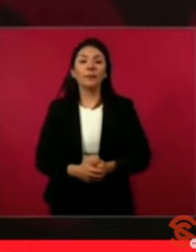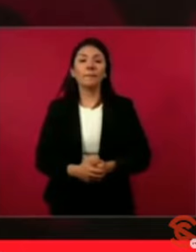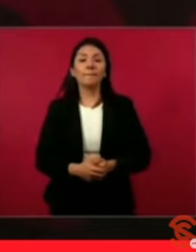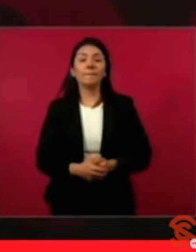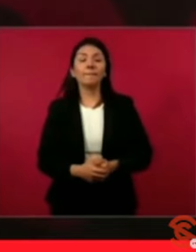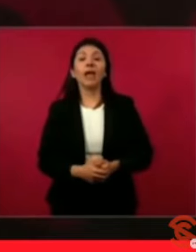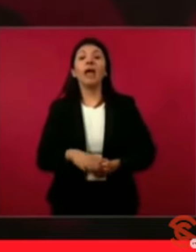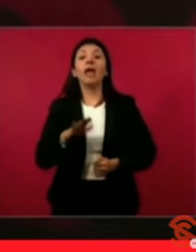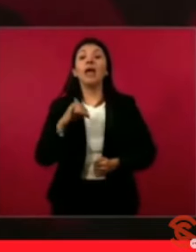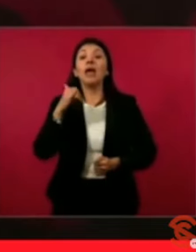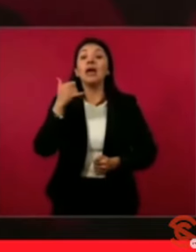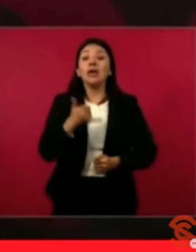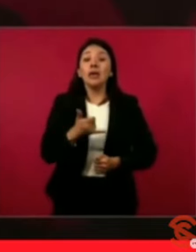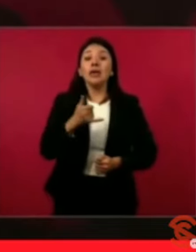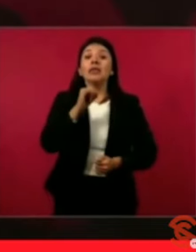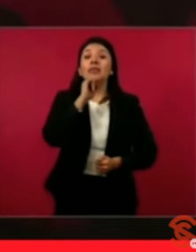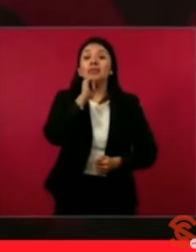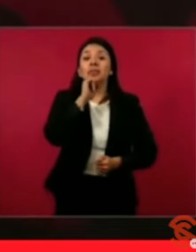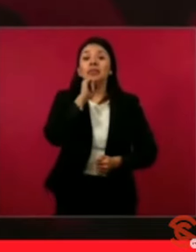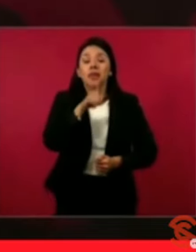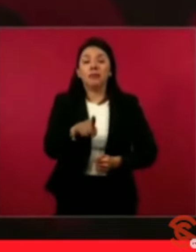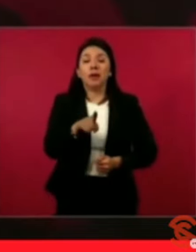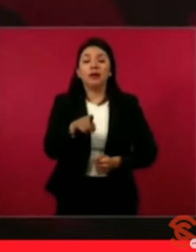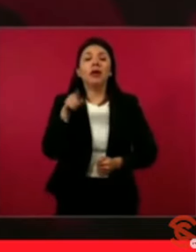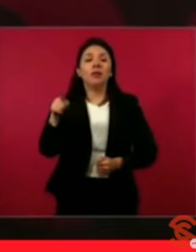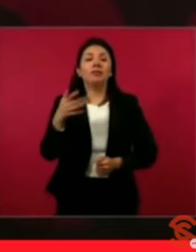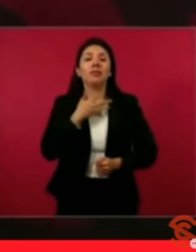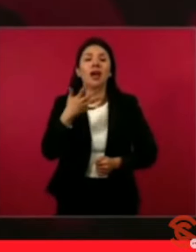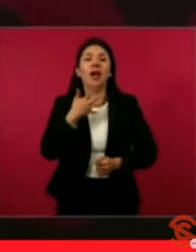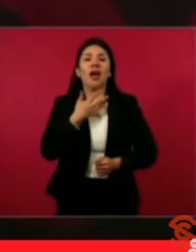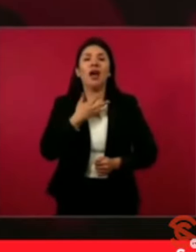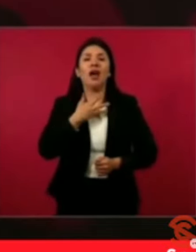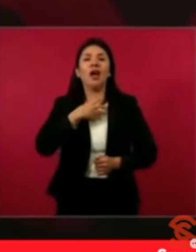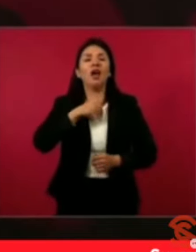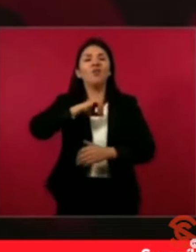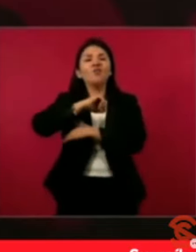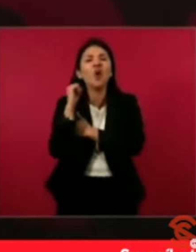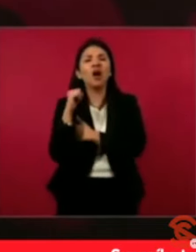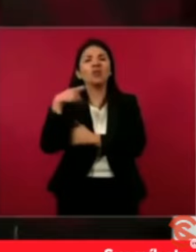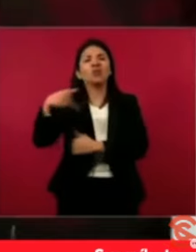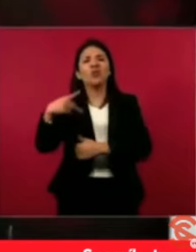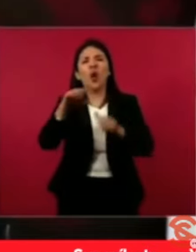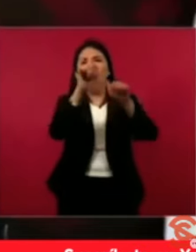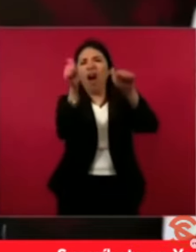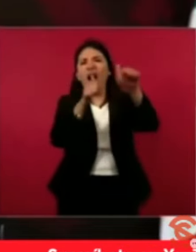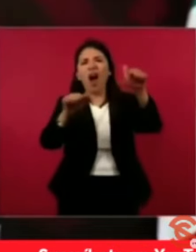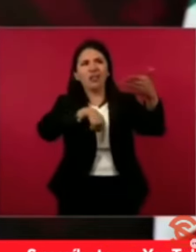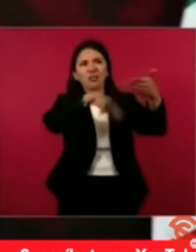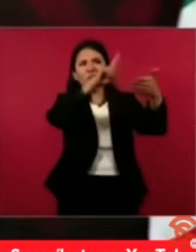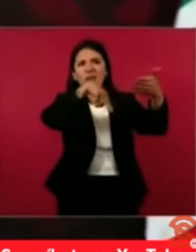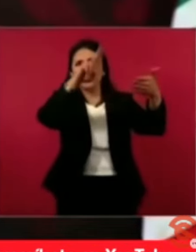Y también tiene las colecciones de arte, de pintura,